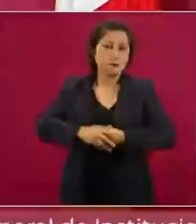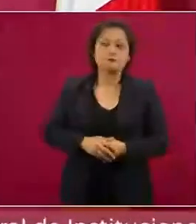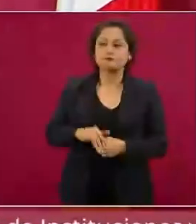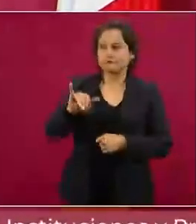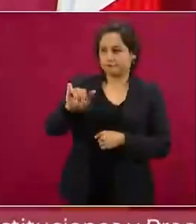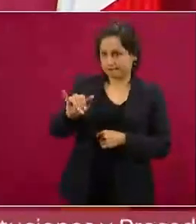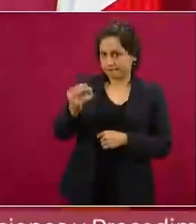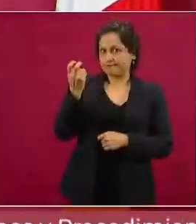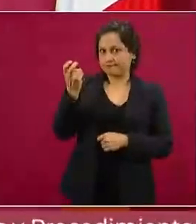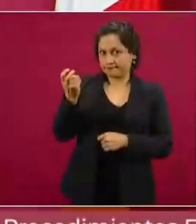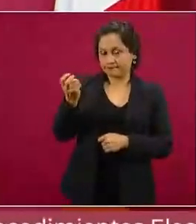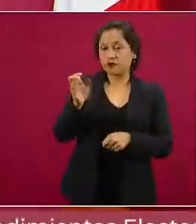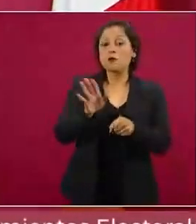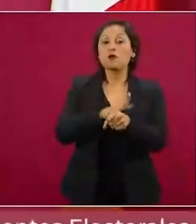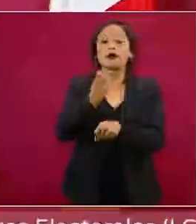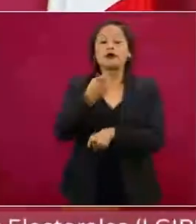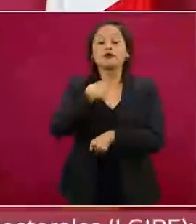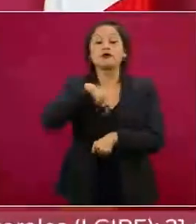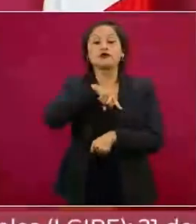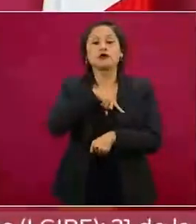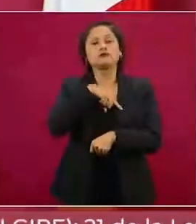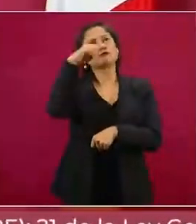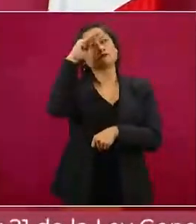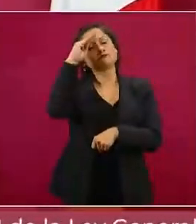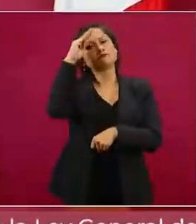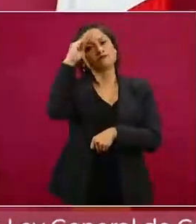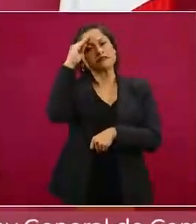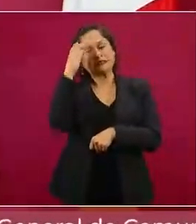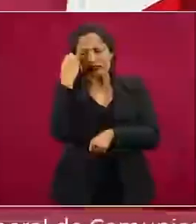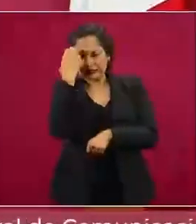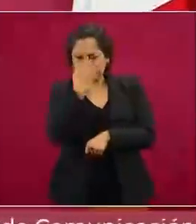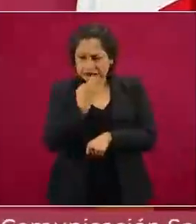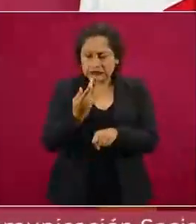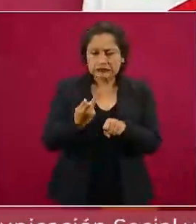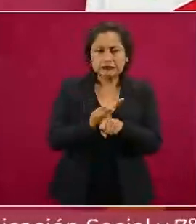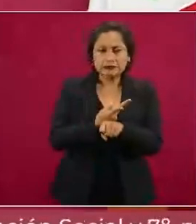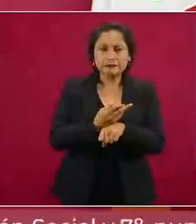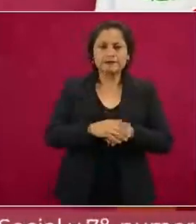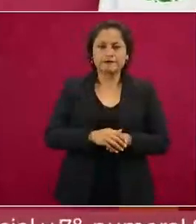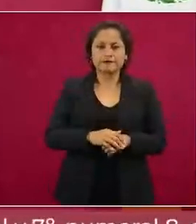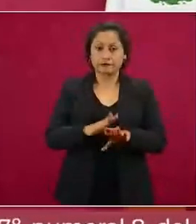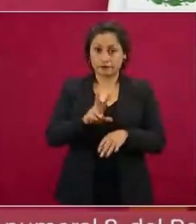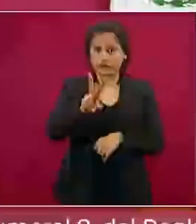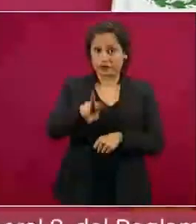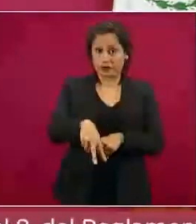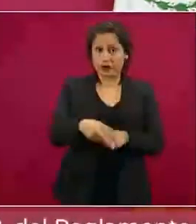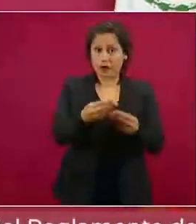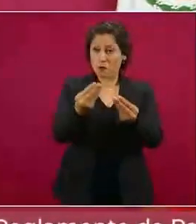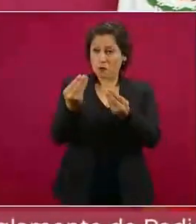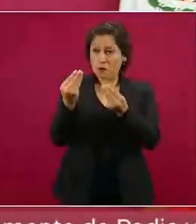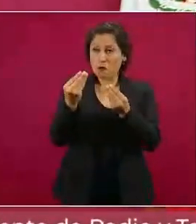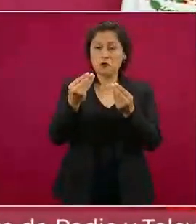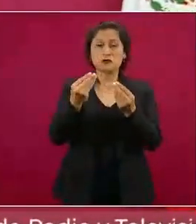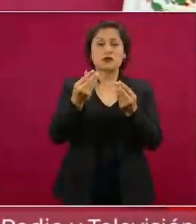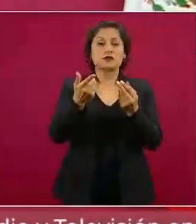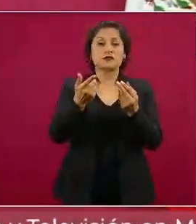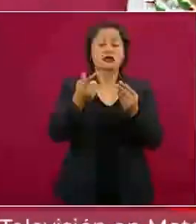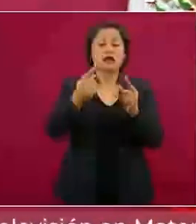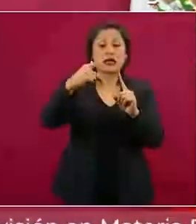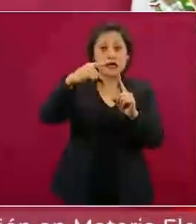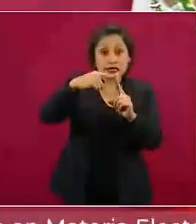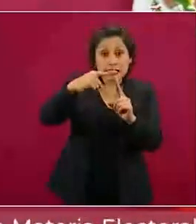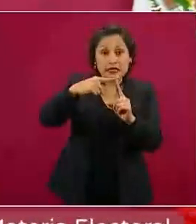estamos viendo eso. Se ha contado mucho con el apoyo de las iglesias, no solo de la